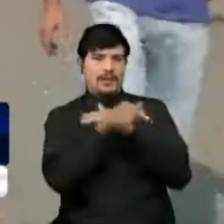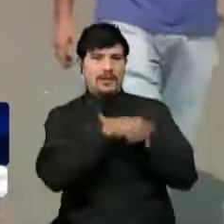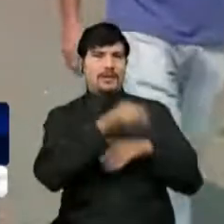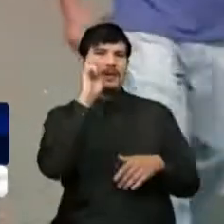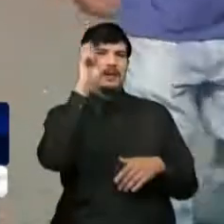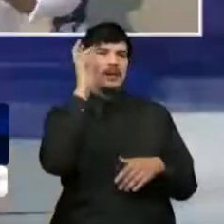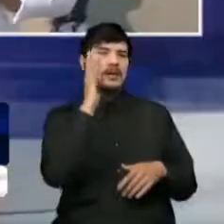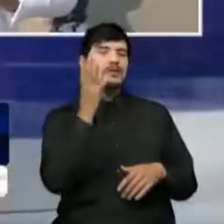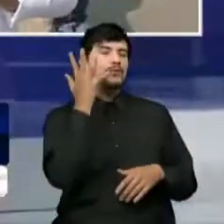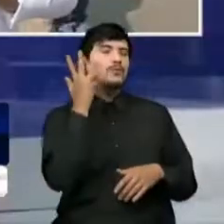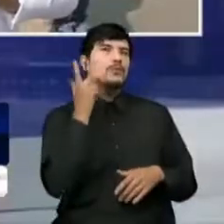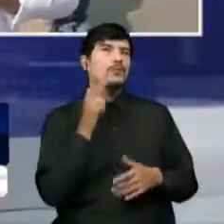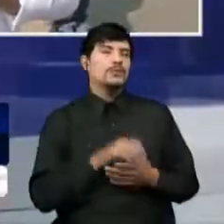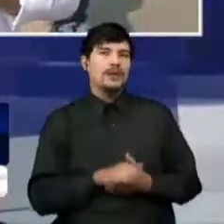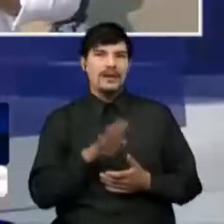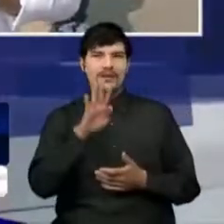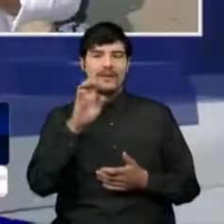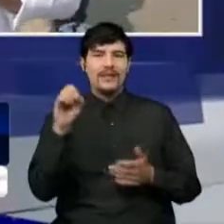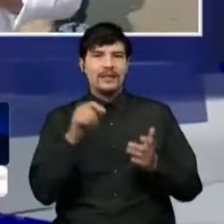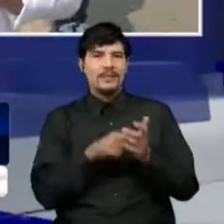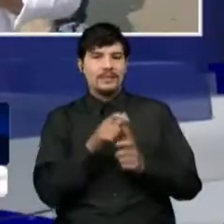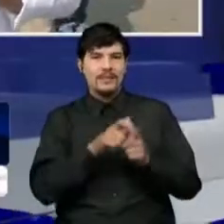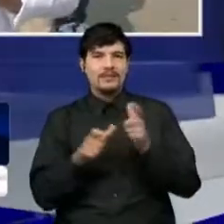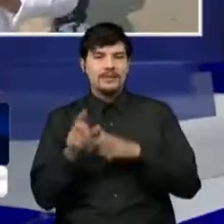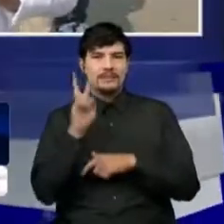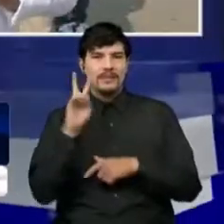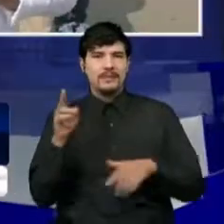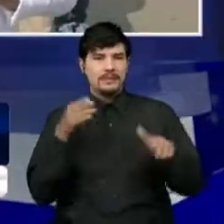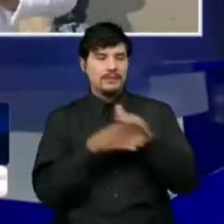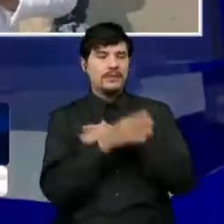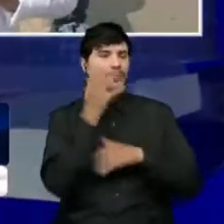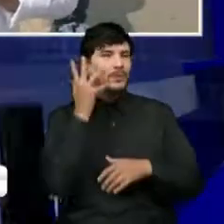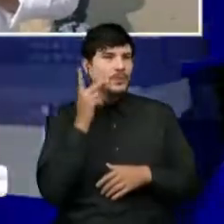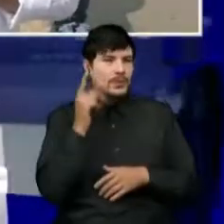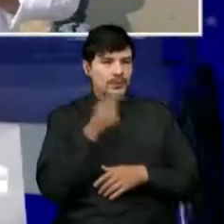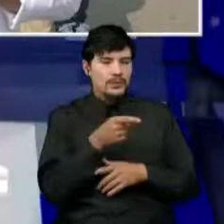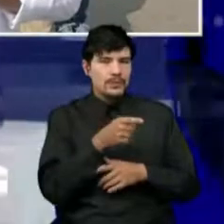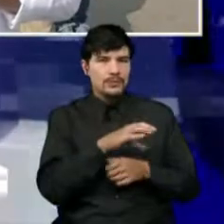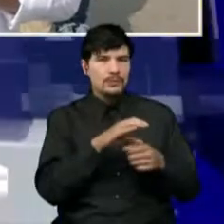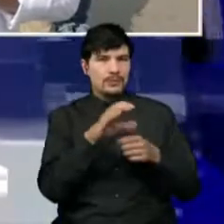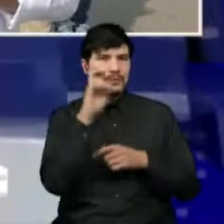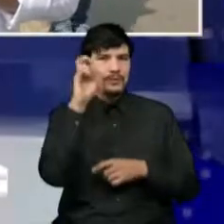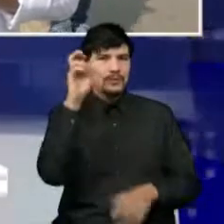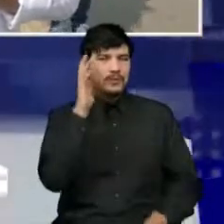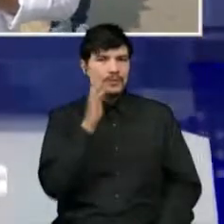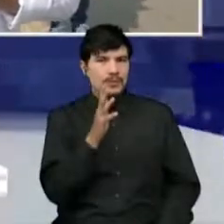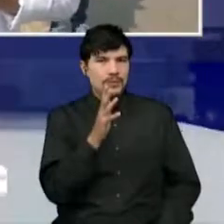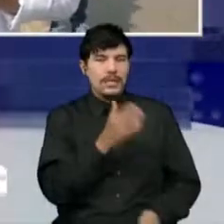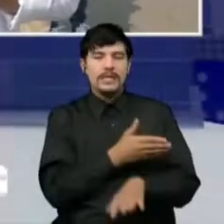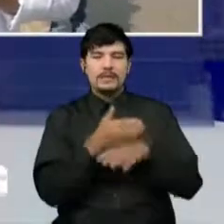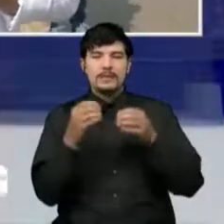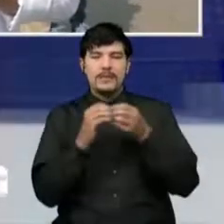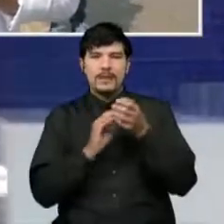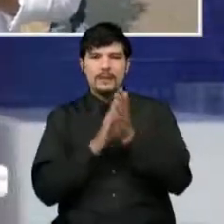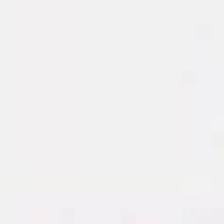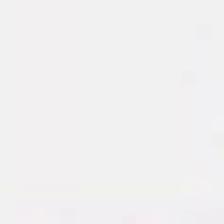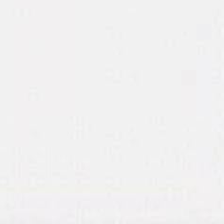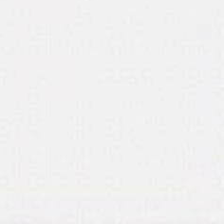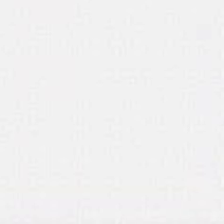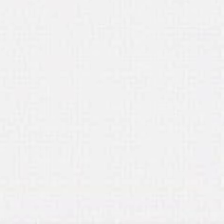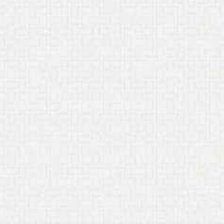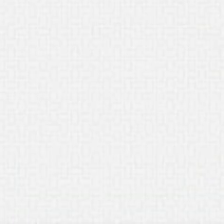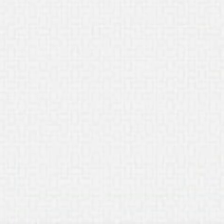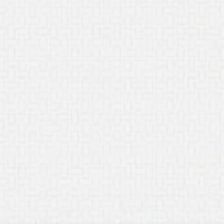cada día compañeros y televidentes hasta aquí toda la información con la cámara de david garcía informó geither los gastos cuadros para oriente noticia